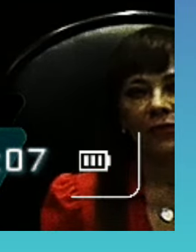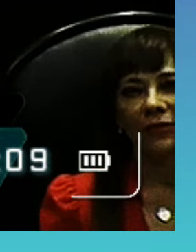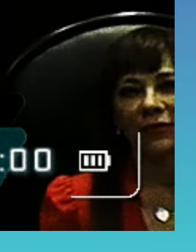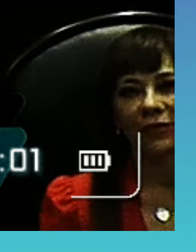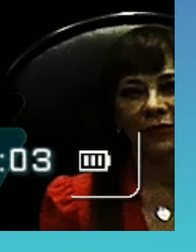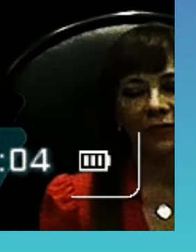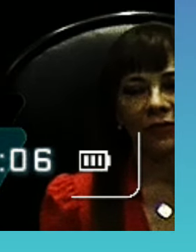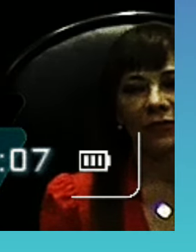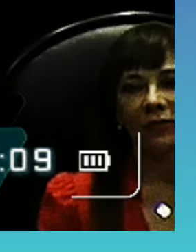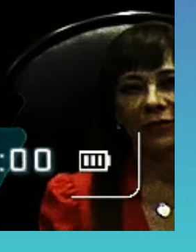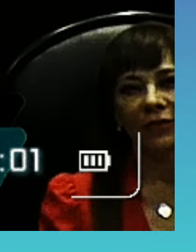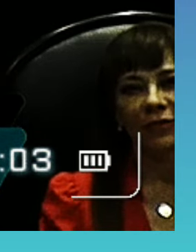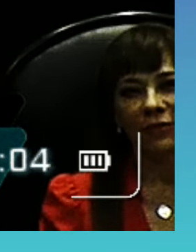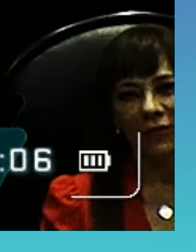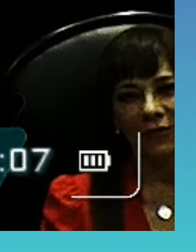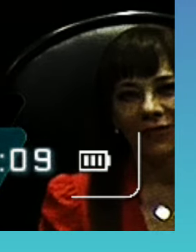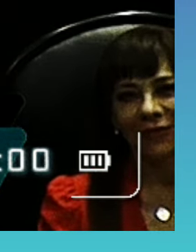hombres y mujeres.